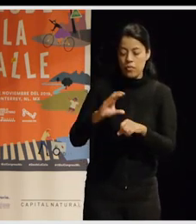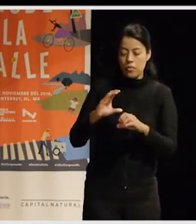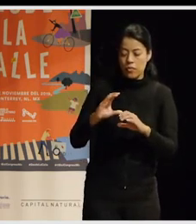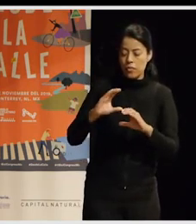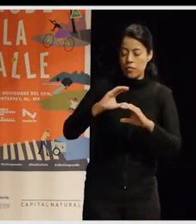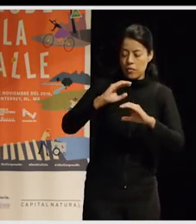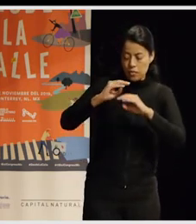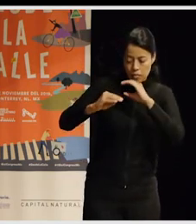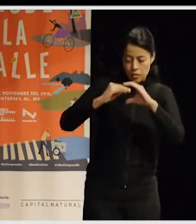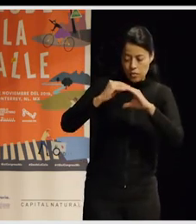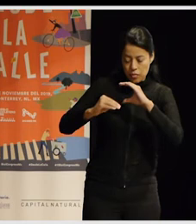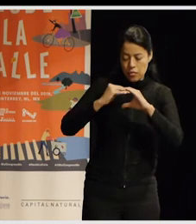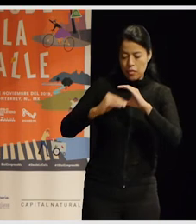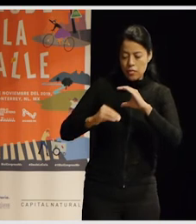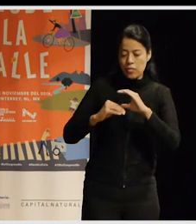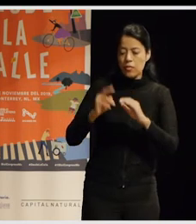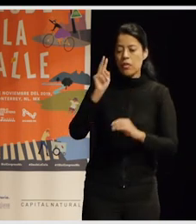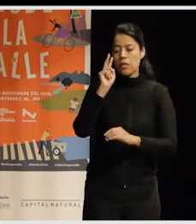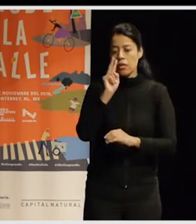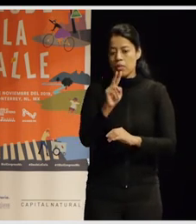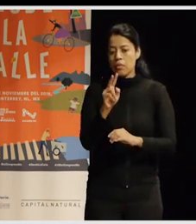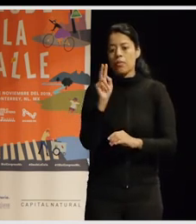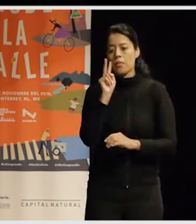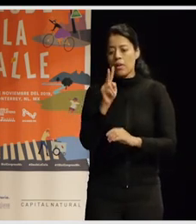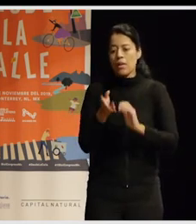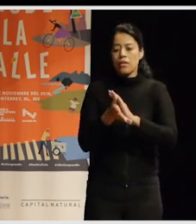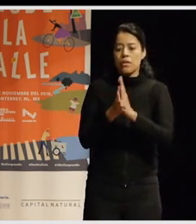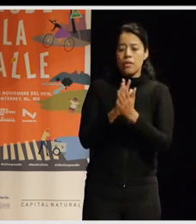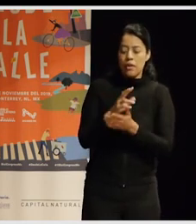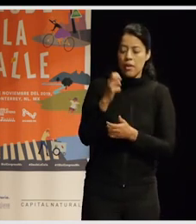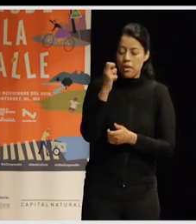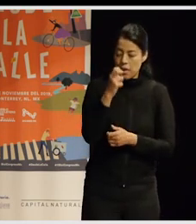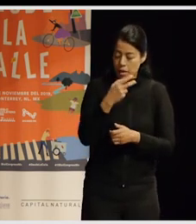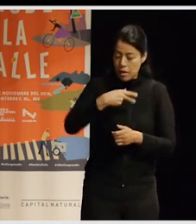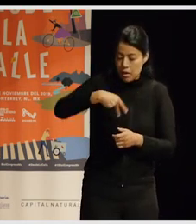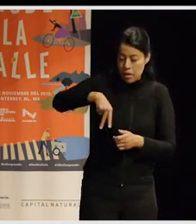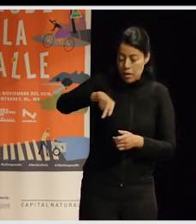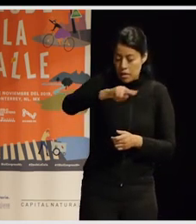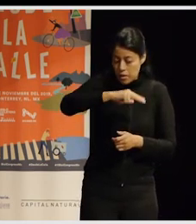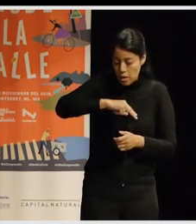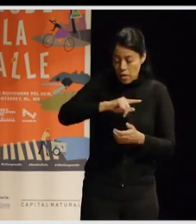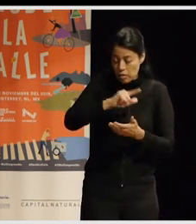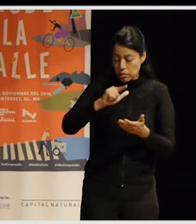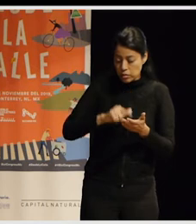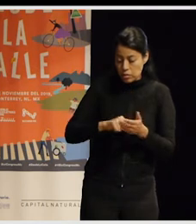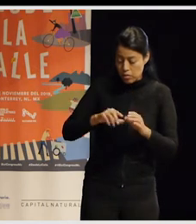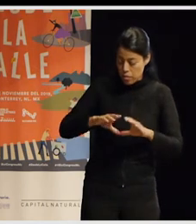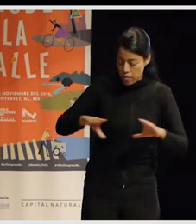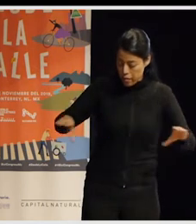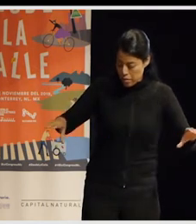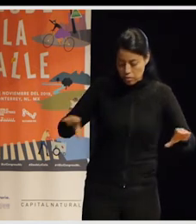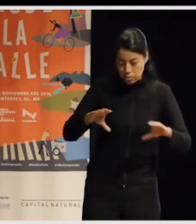estaban bien contentos porque empezaron a ver esta transformación en sus espacios aledaños en las en las